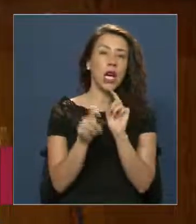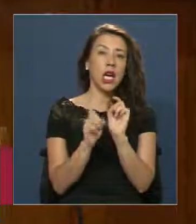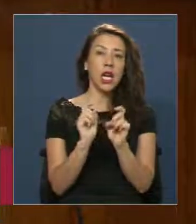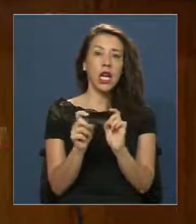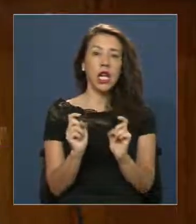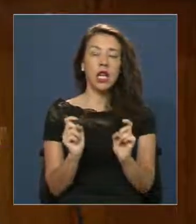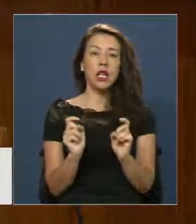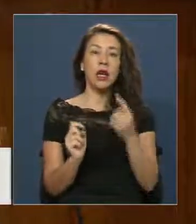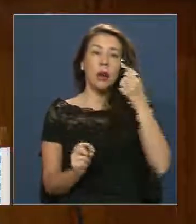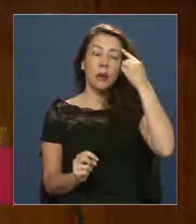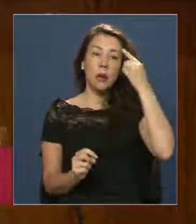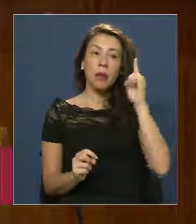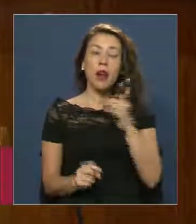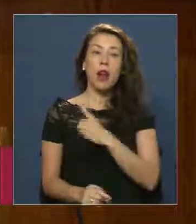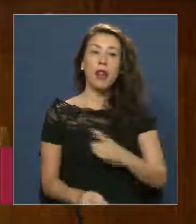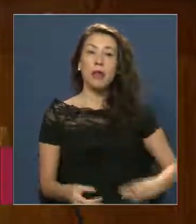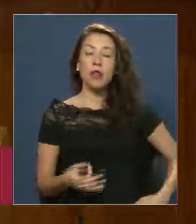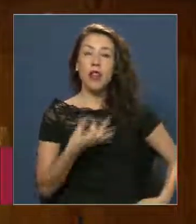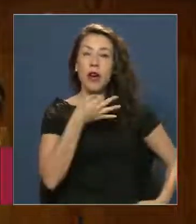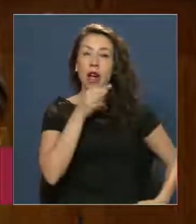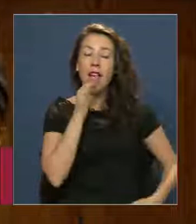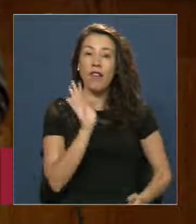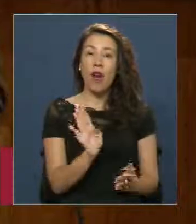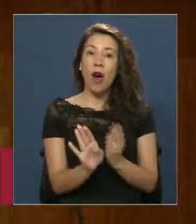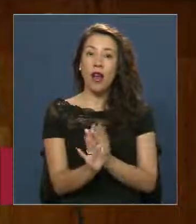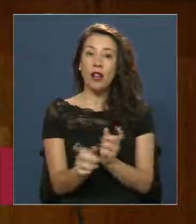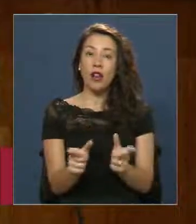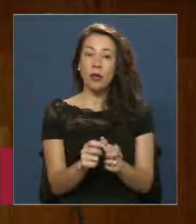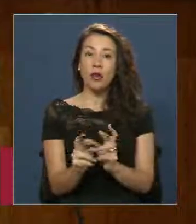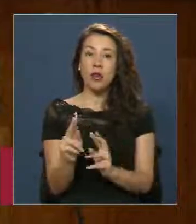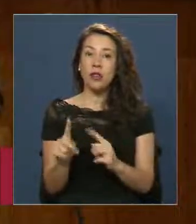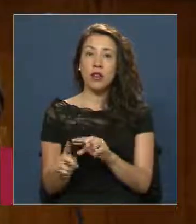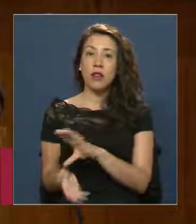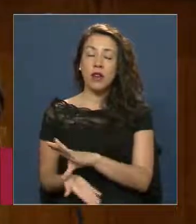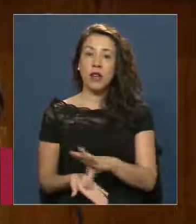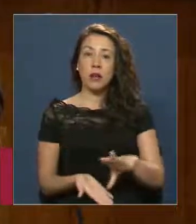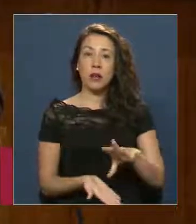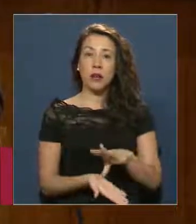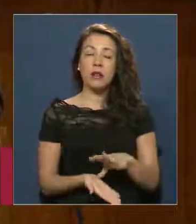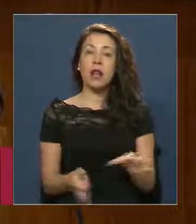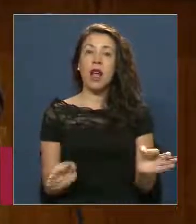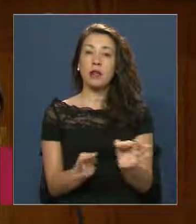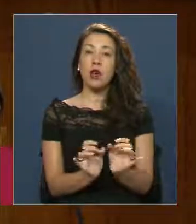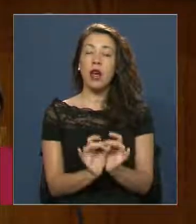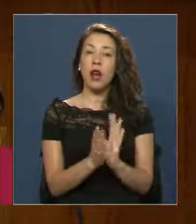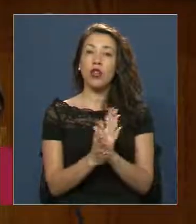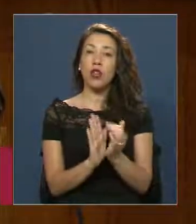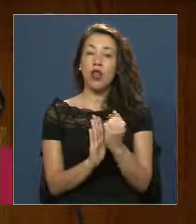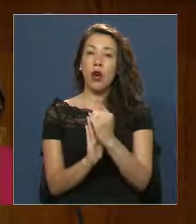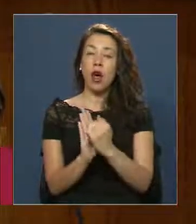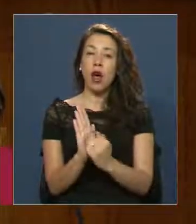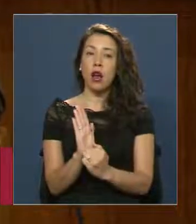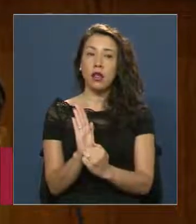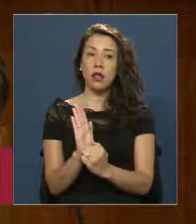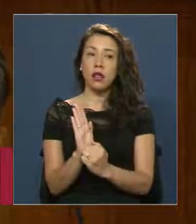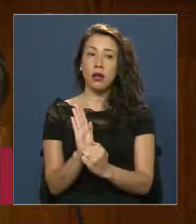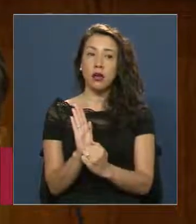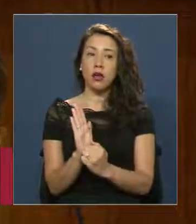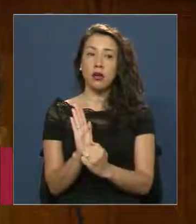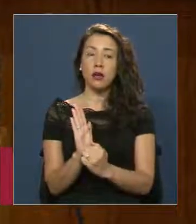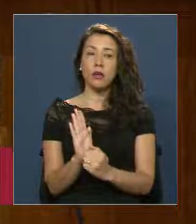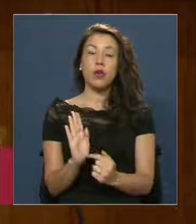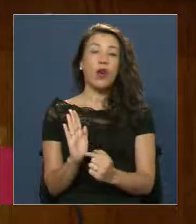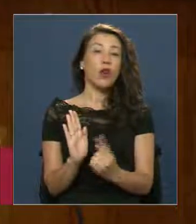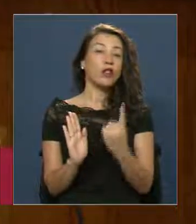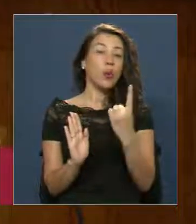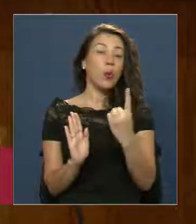eso, pero el colega que me antecedió de la Comisión de Relaciones Exteriores dejó claro todo el articulado que hay detrás de este artículo